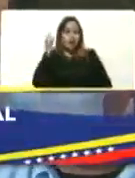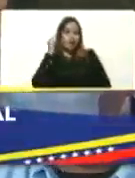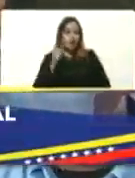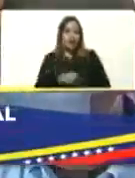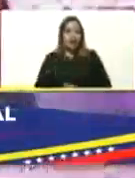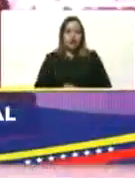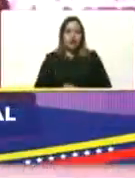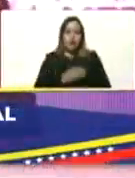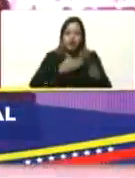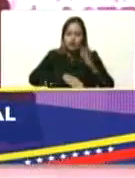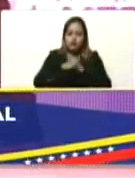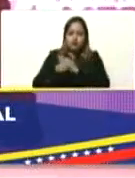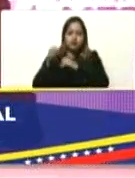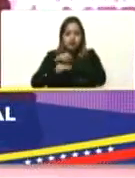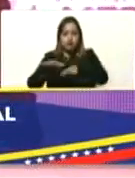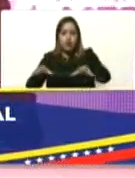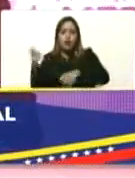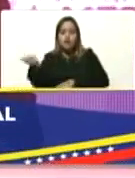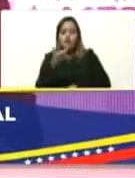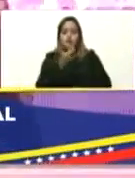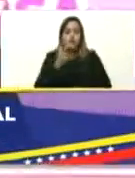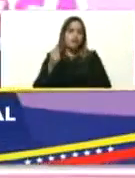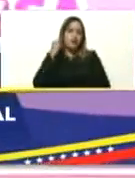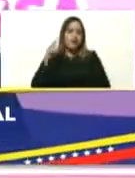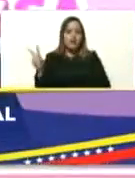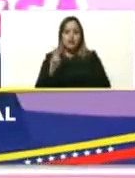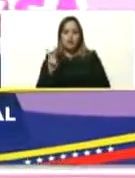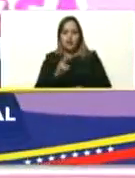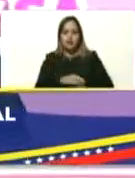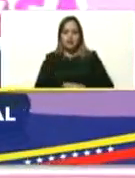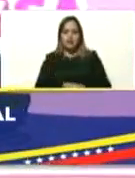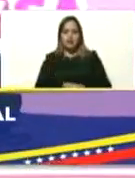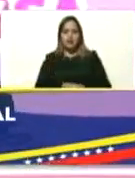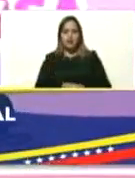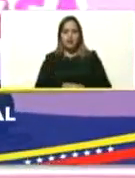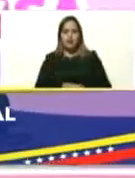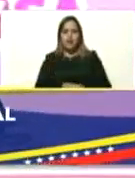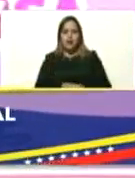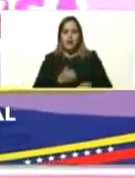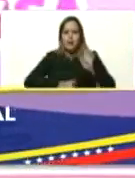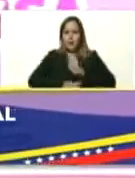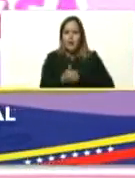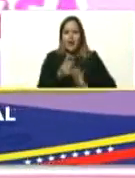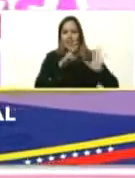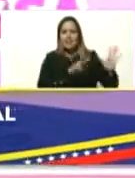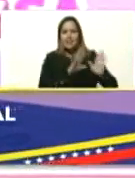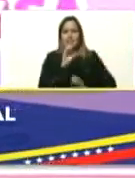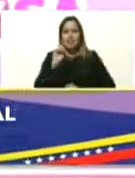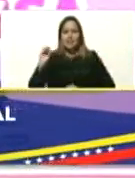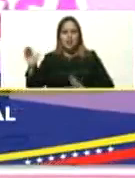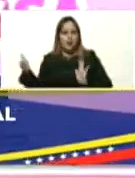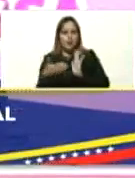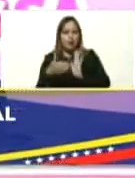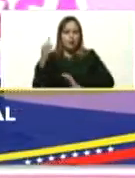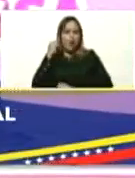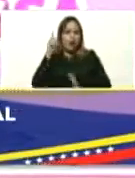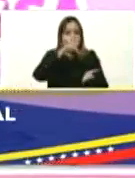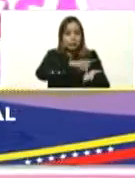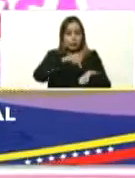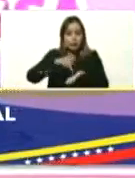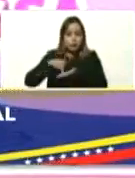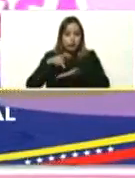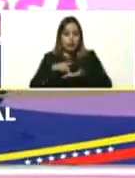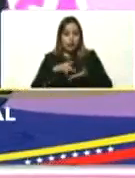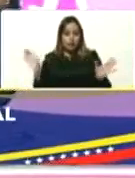despliegue a la búsqueda de esa mujer venezolana. Más de 700.000 mujeres participaron en